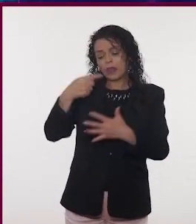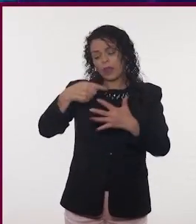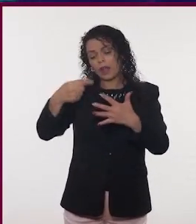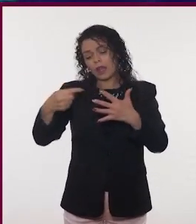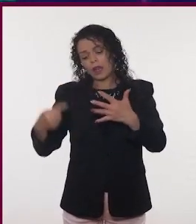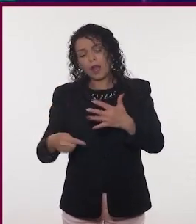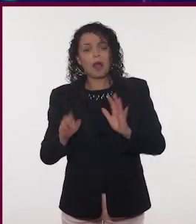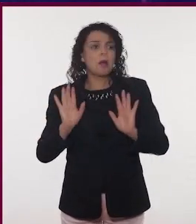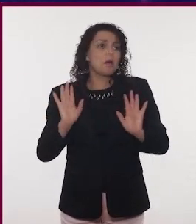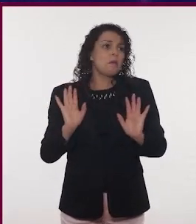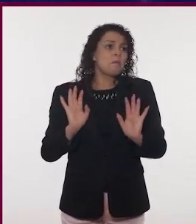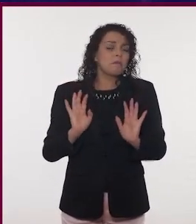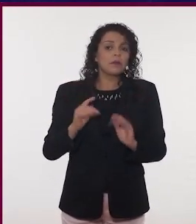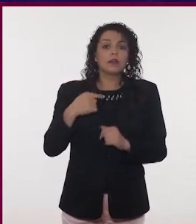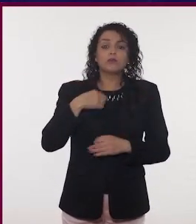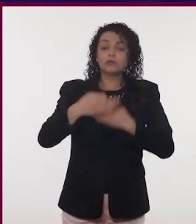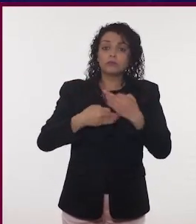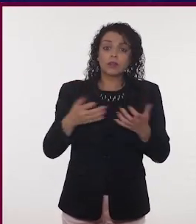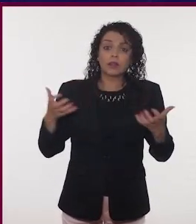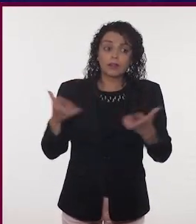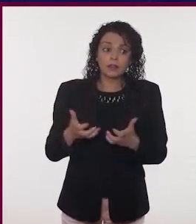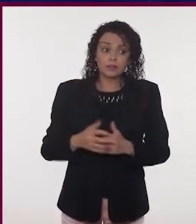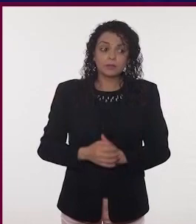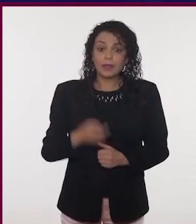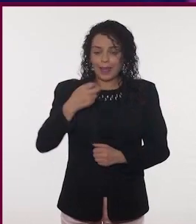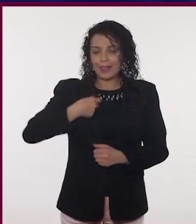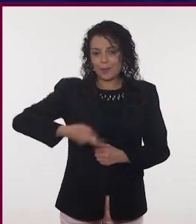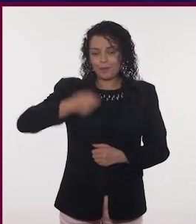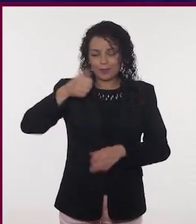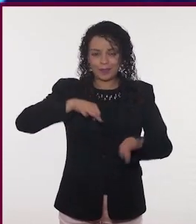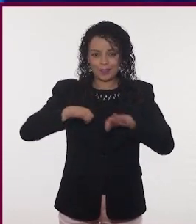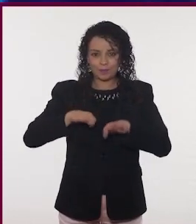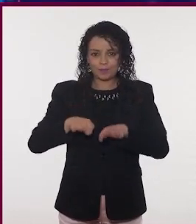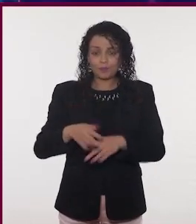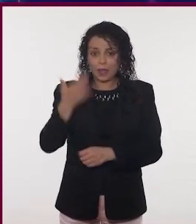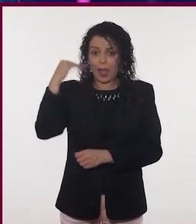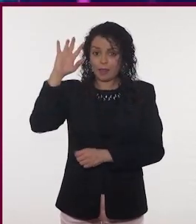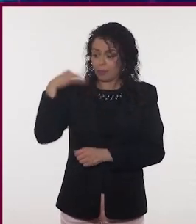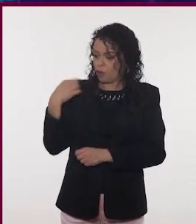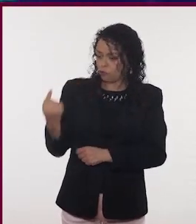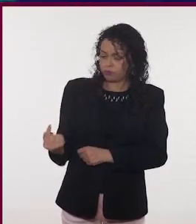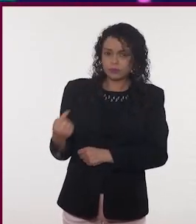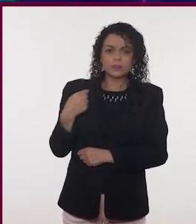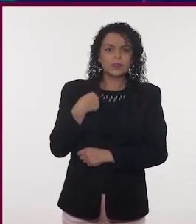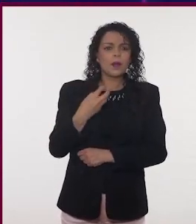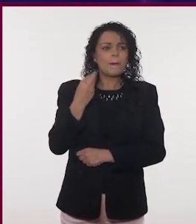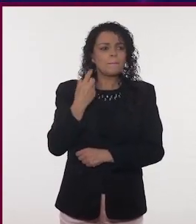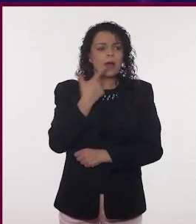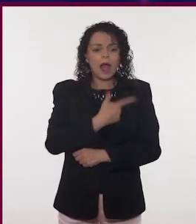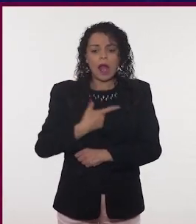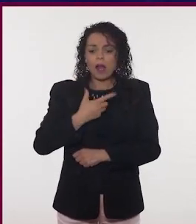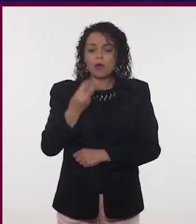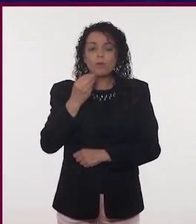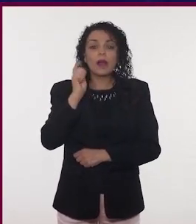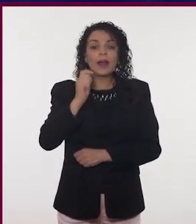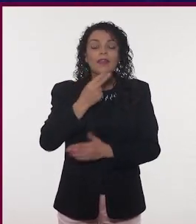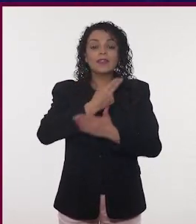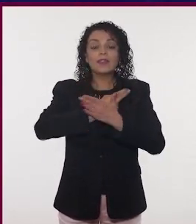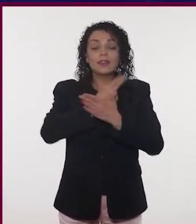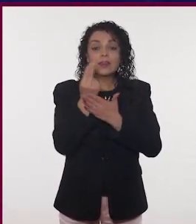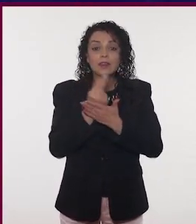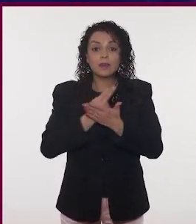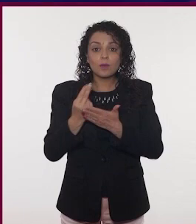esto y ya. Y ese fue mi primer trabajo. Desde chico me gustaba mucho dibujar y me gustaba mucho